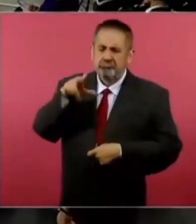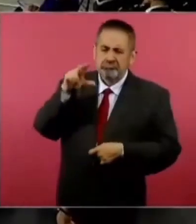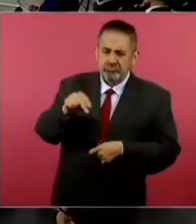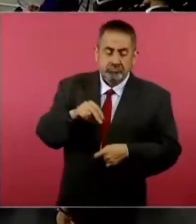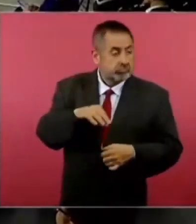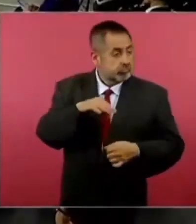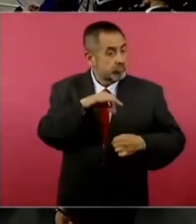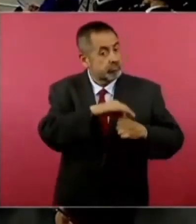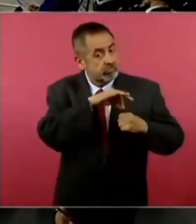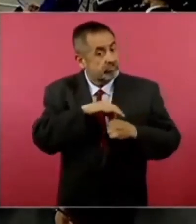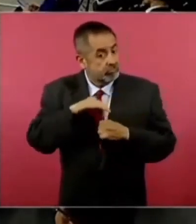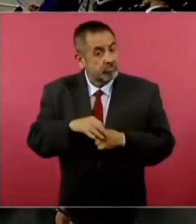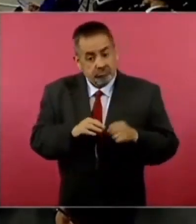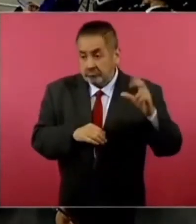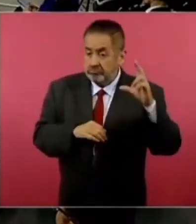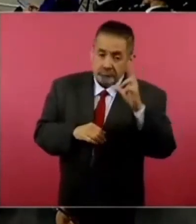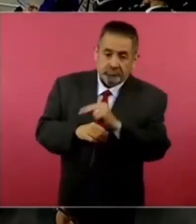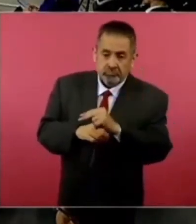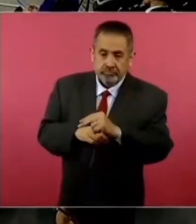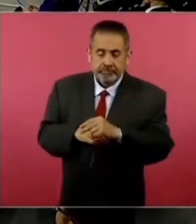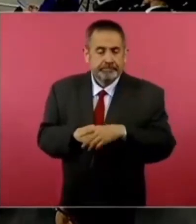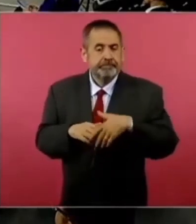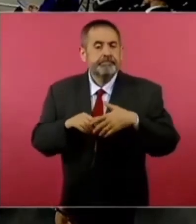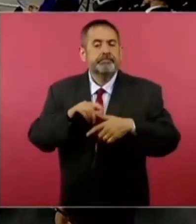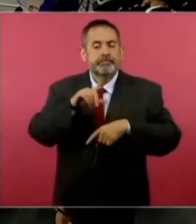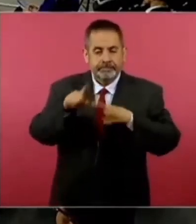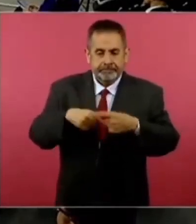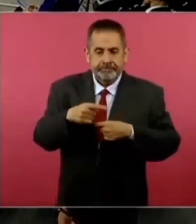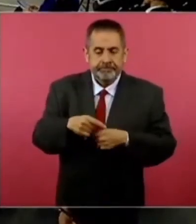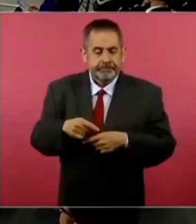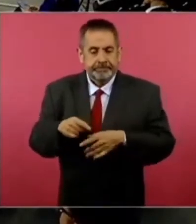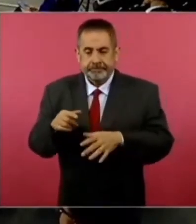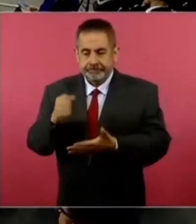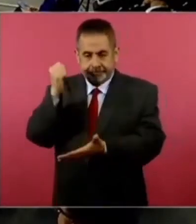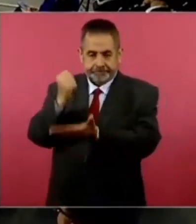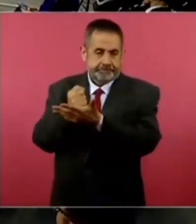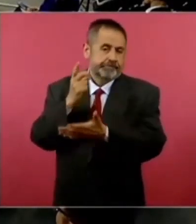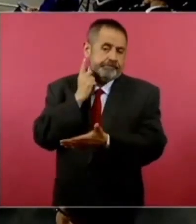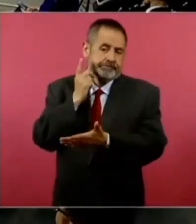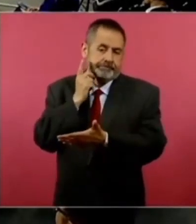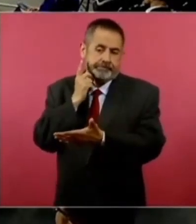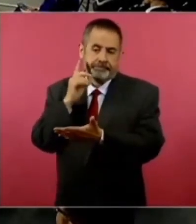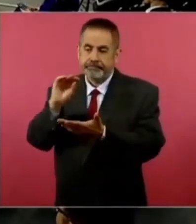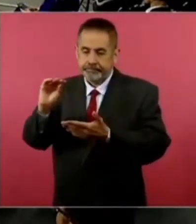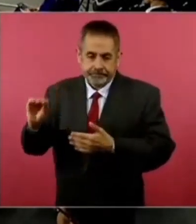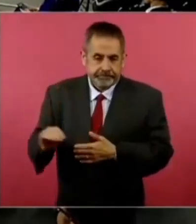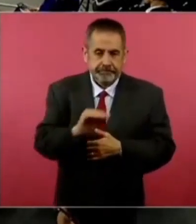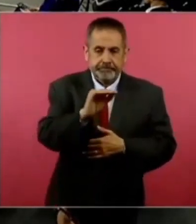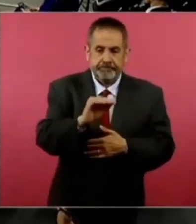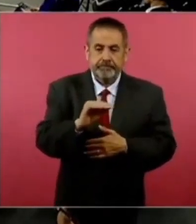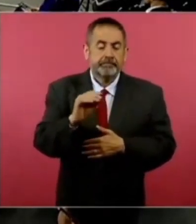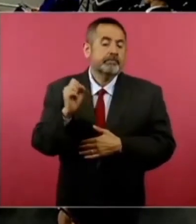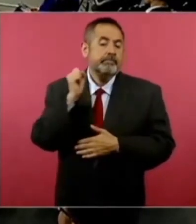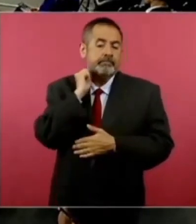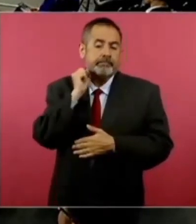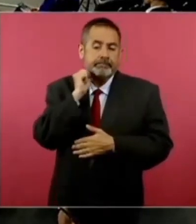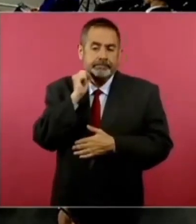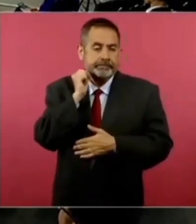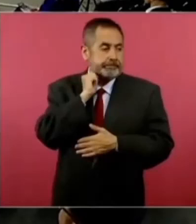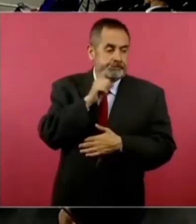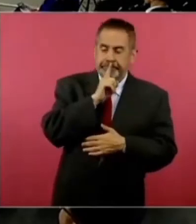Entonces pasa al Senado y ya no se dan cuenta y dicen, no, votamos también a favor.